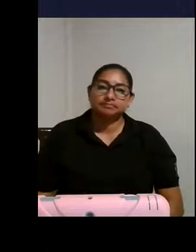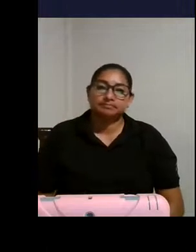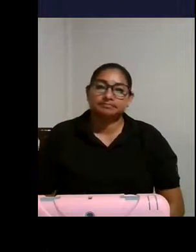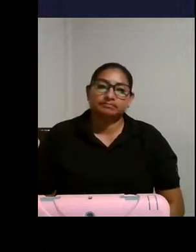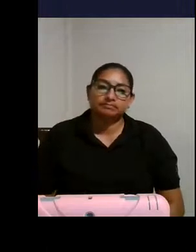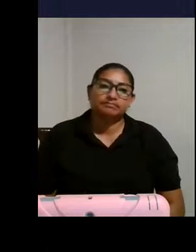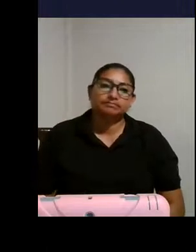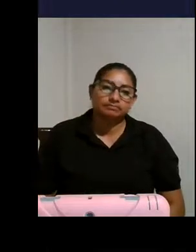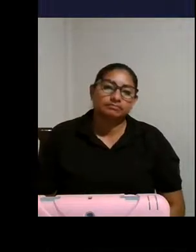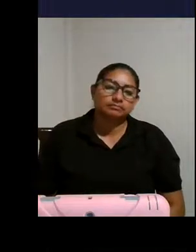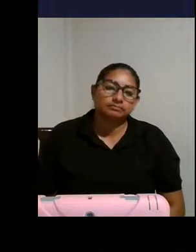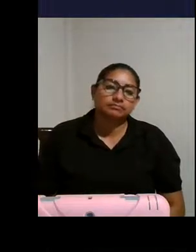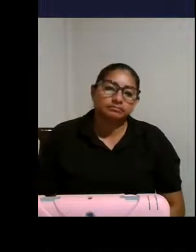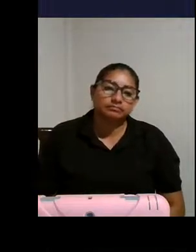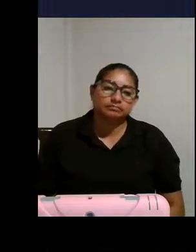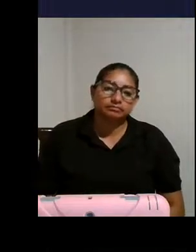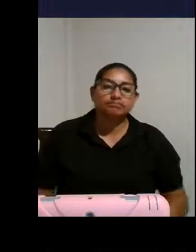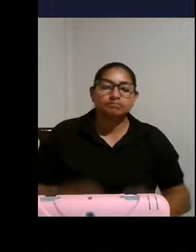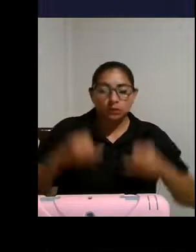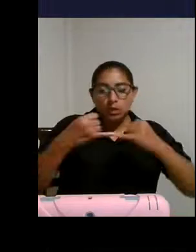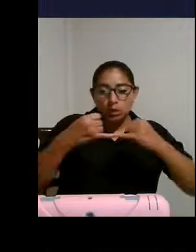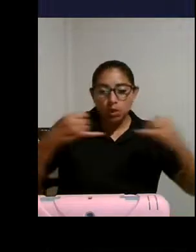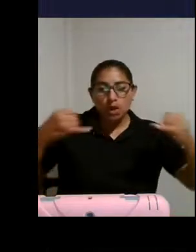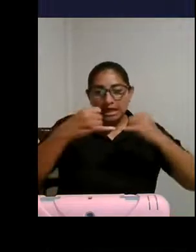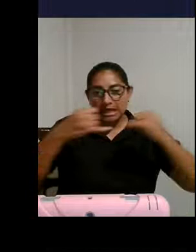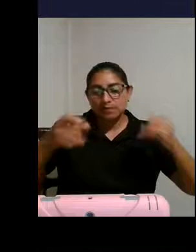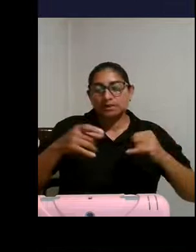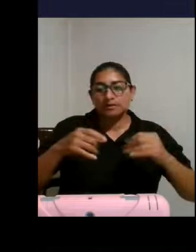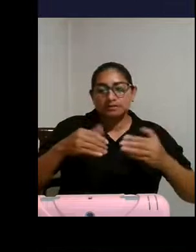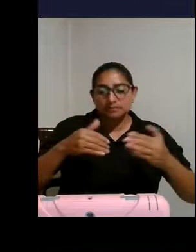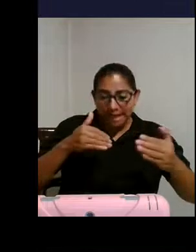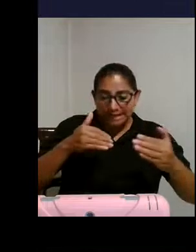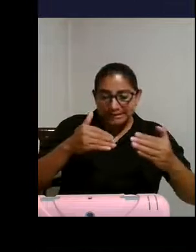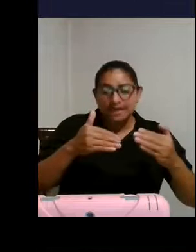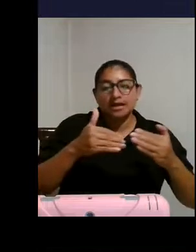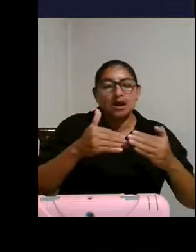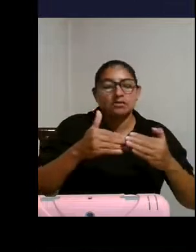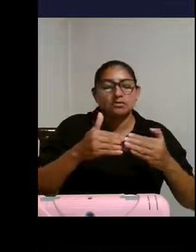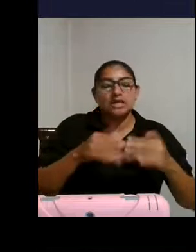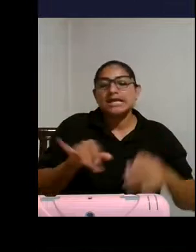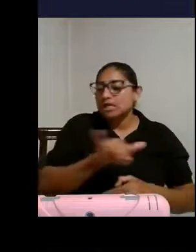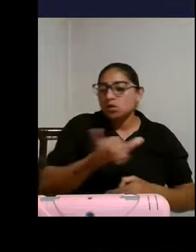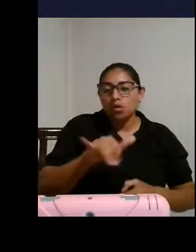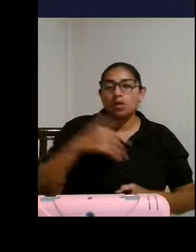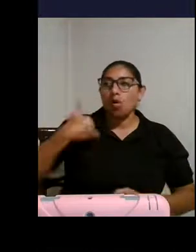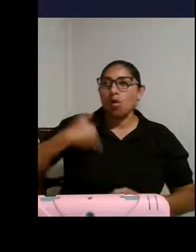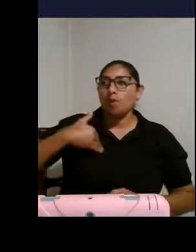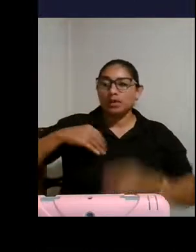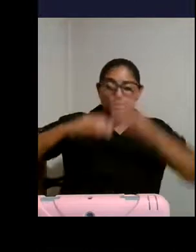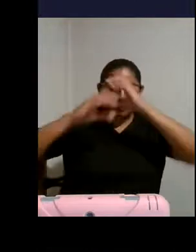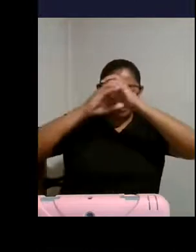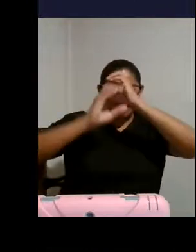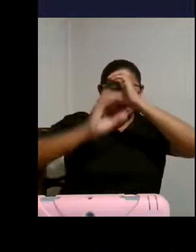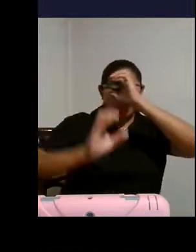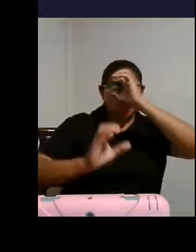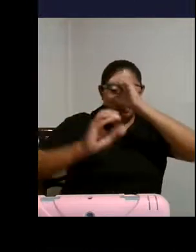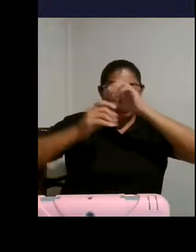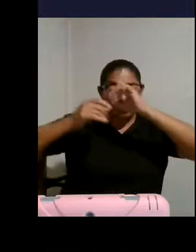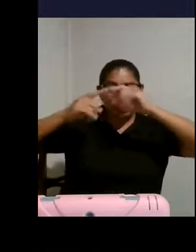indefine. Pero los límites sí nos dejan acercarnos y dar una aproximación cuando lo hacemos